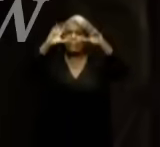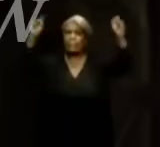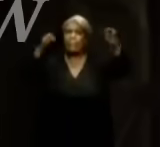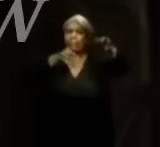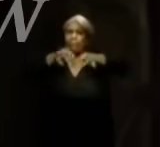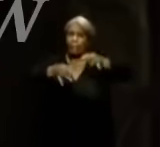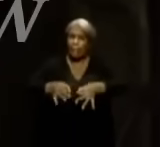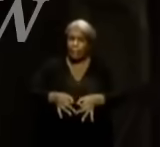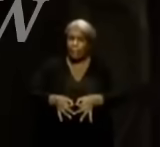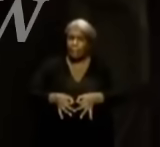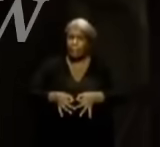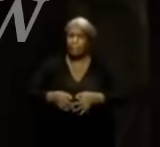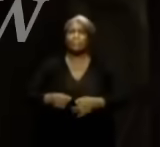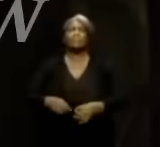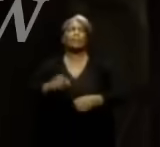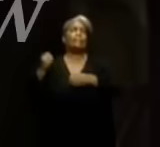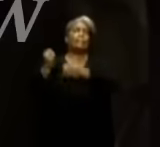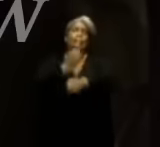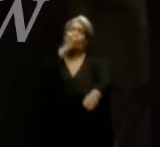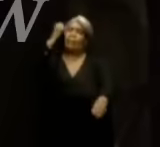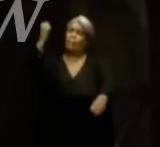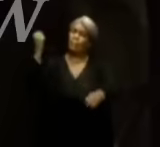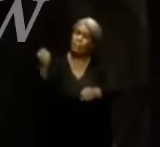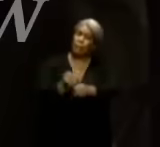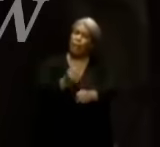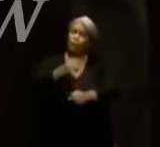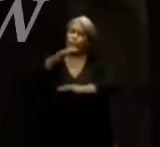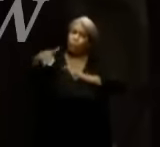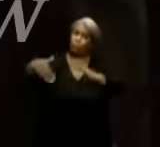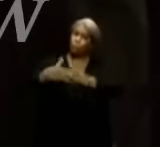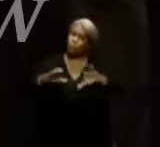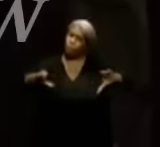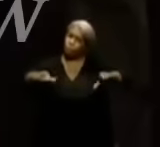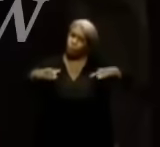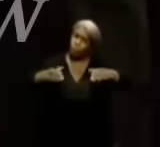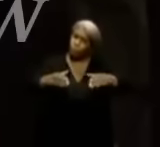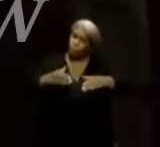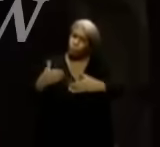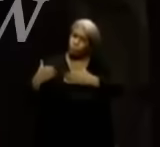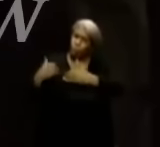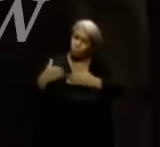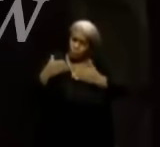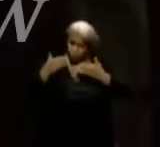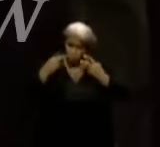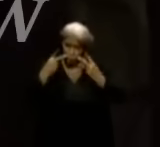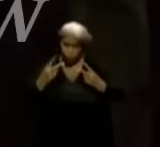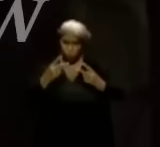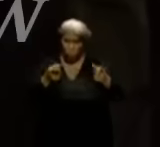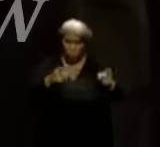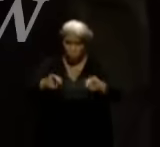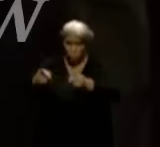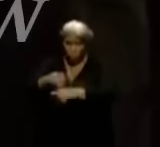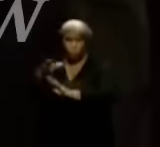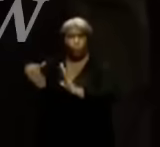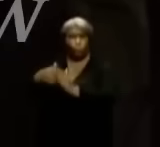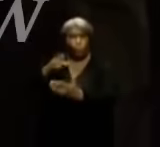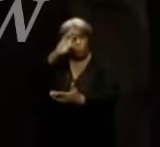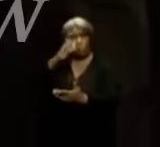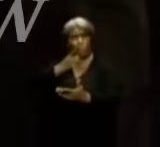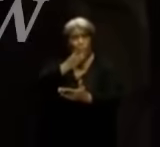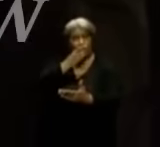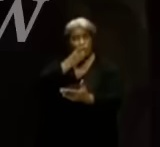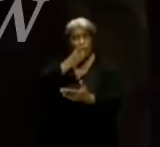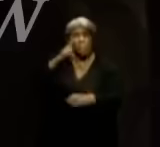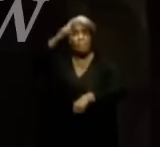diferentes ocasiones, al trabajo que viene realizando la Fuerza de Tarea Conjunta, que por primera vez en el país pues